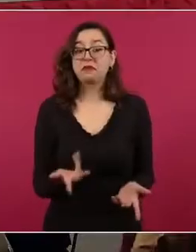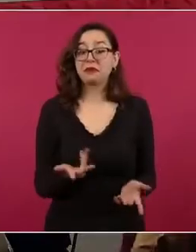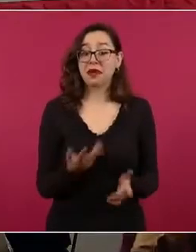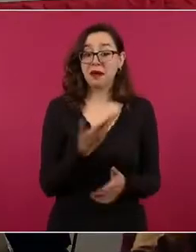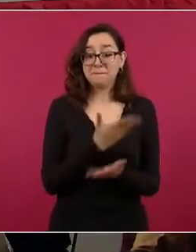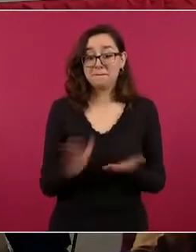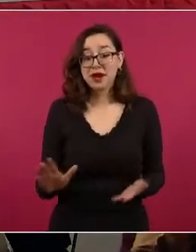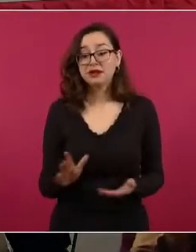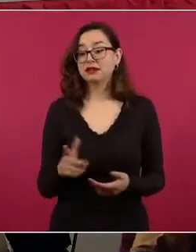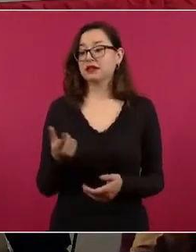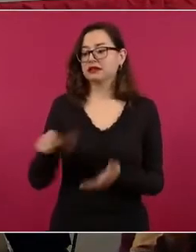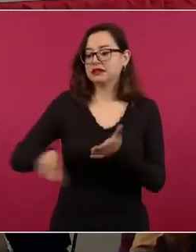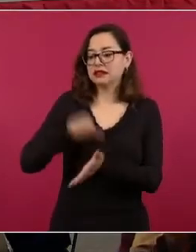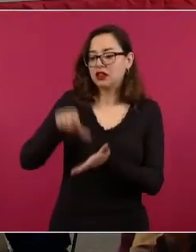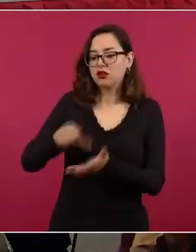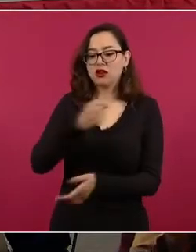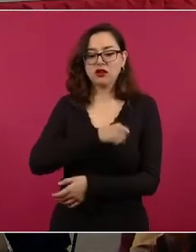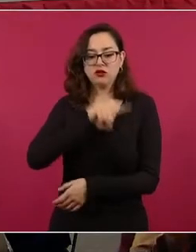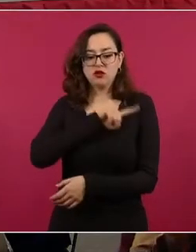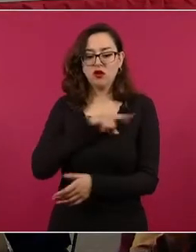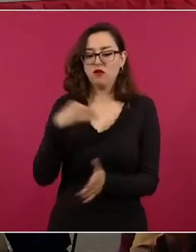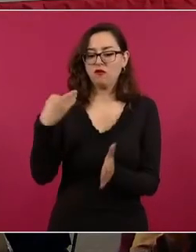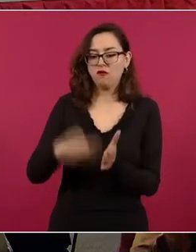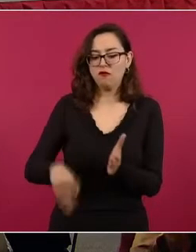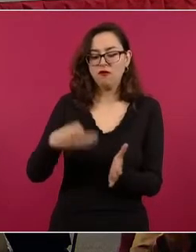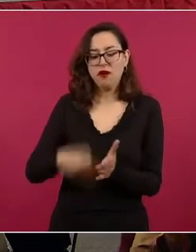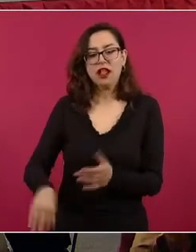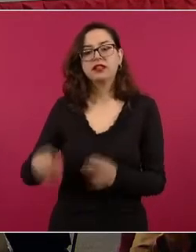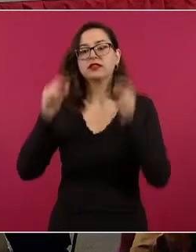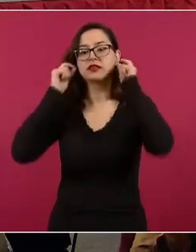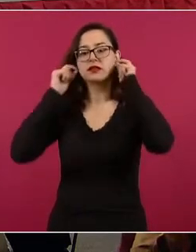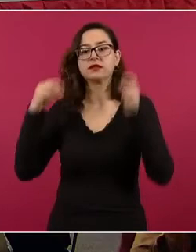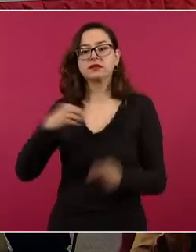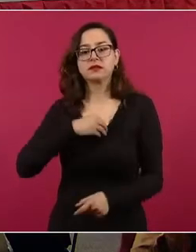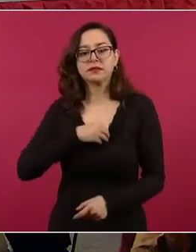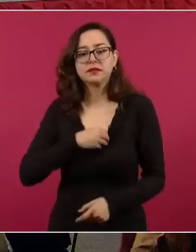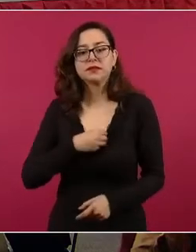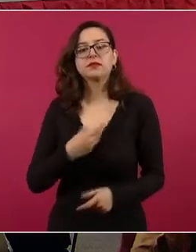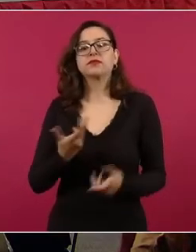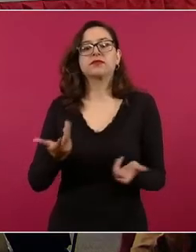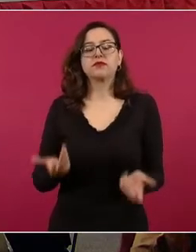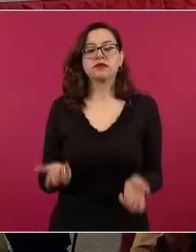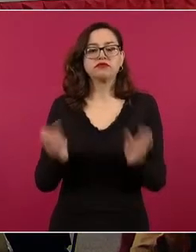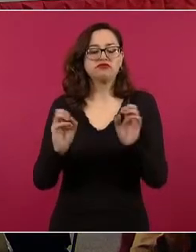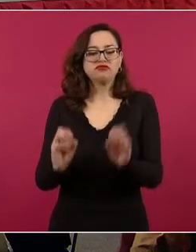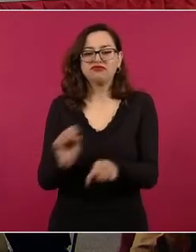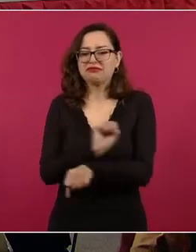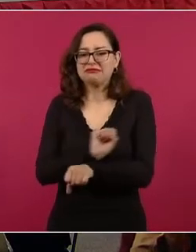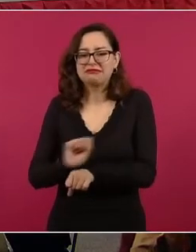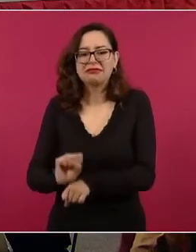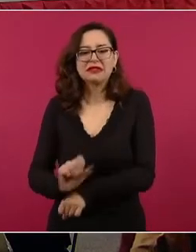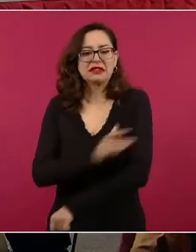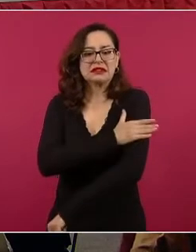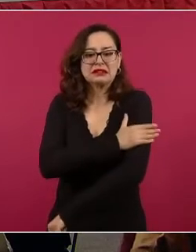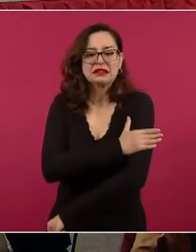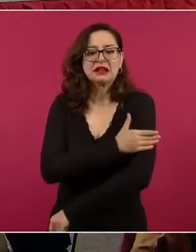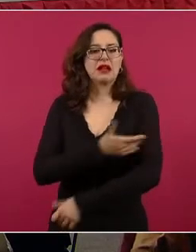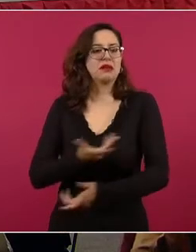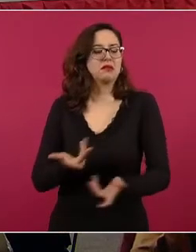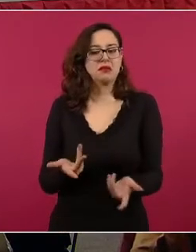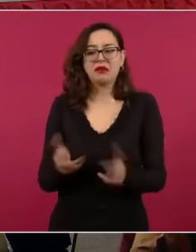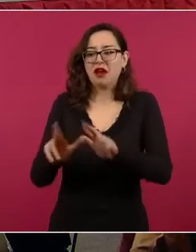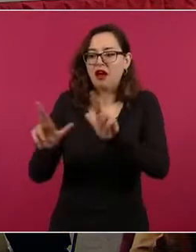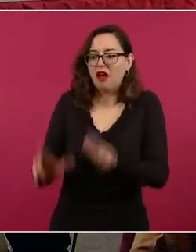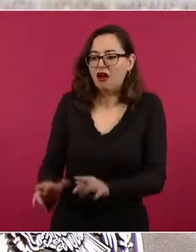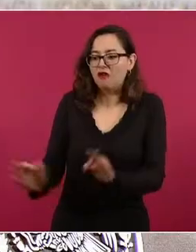en el primer nivel de atención, como fonodetectores de latidos o estuches de diagnóstico o refrigeradores